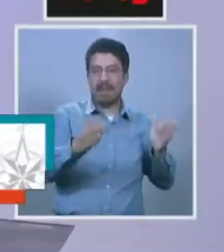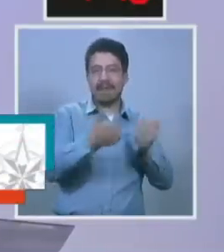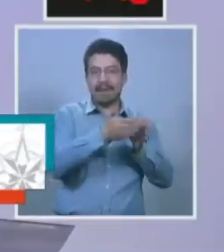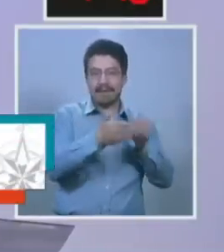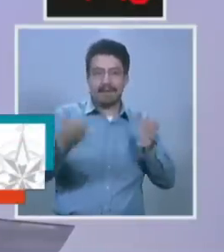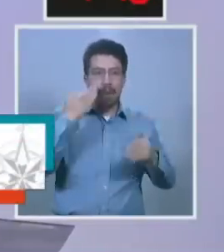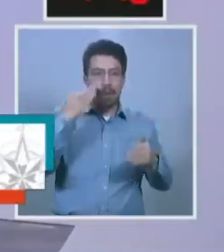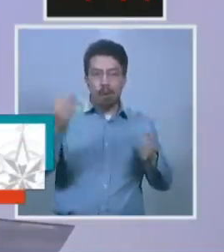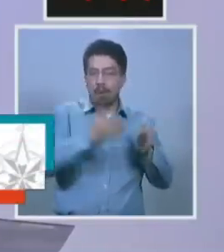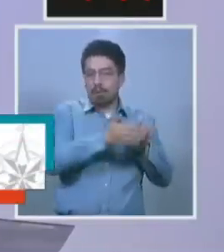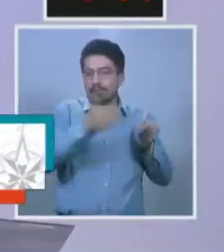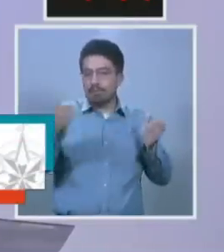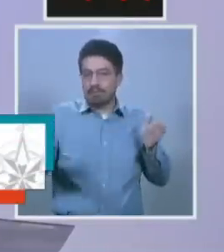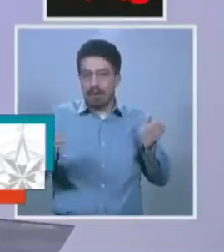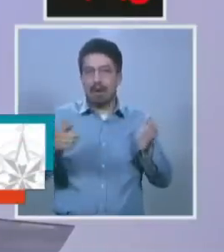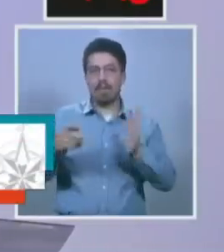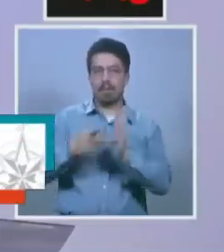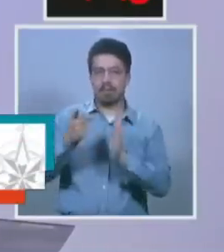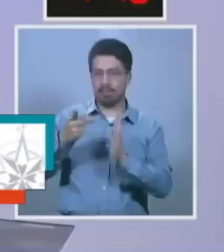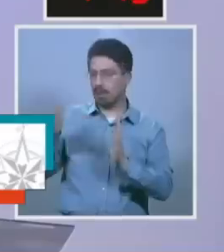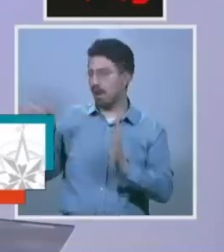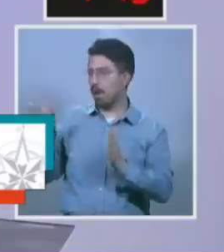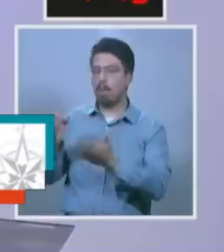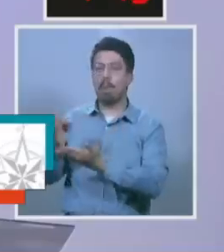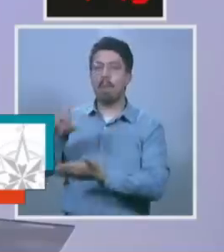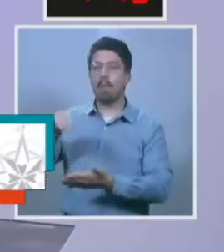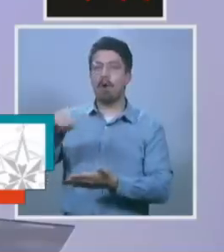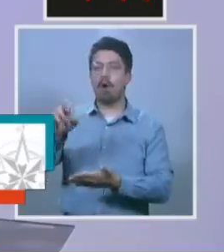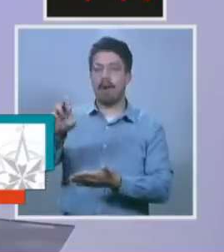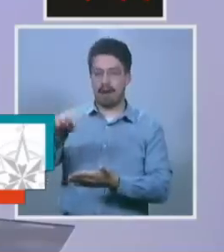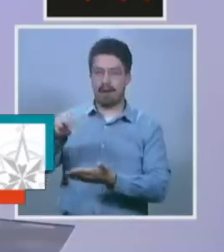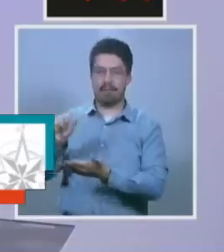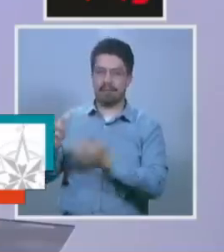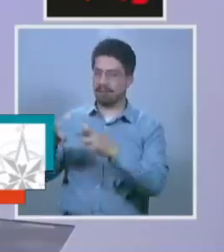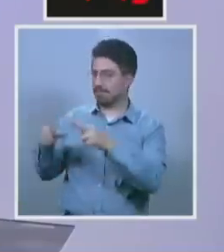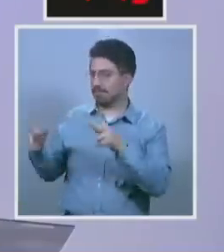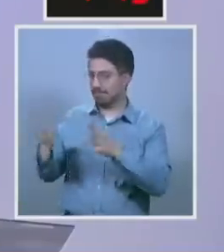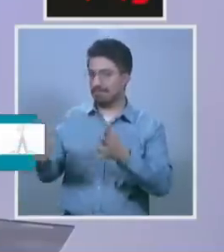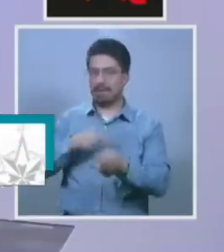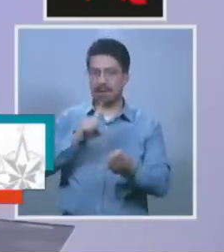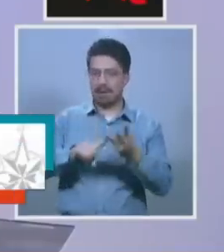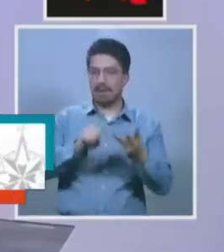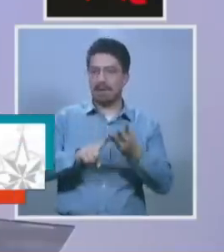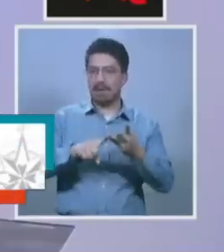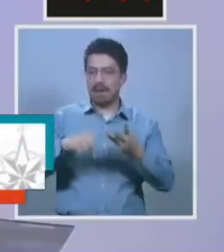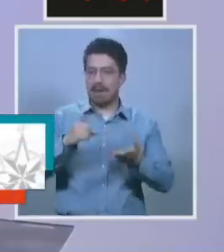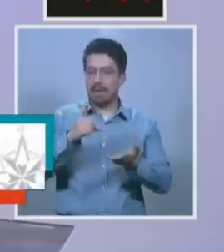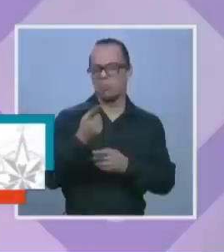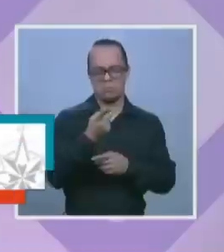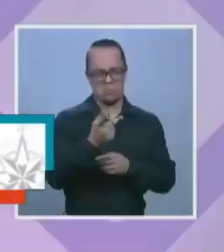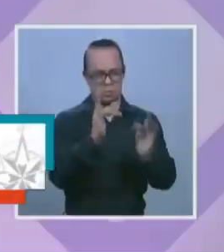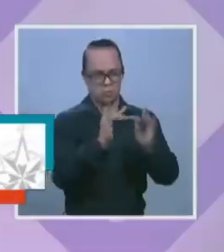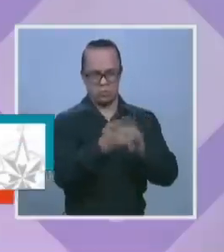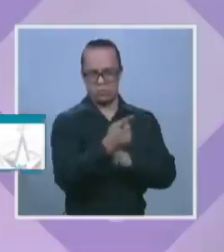también Morena destruyó. Segundo, consolidando el sistema de educación inicial. Tercero, becas Ciencia